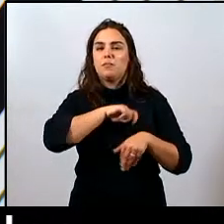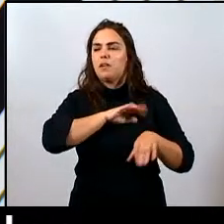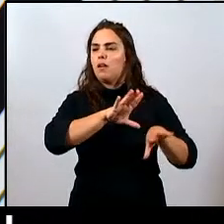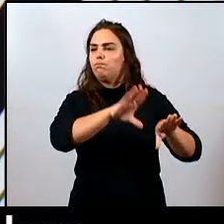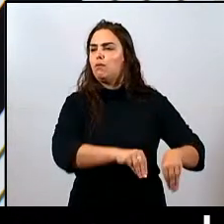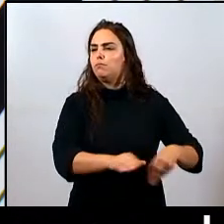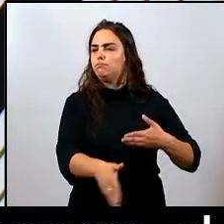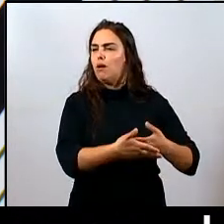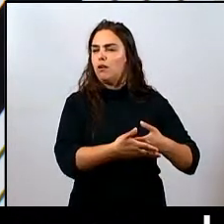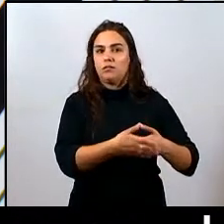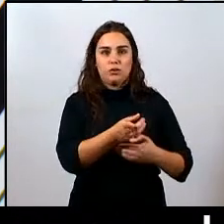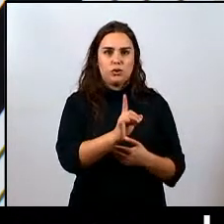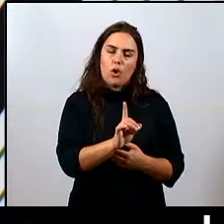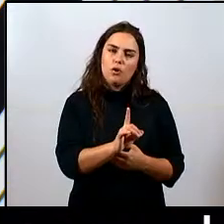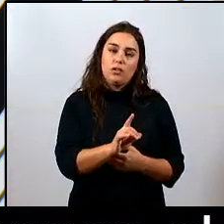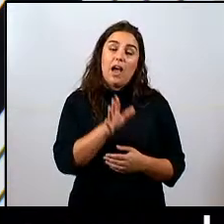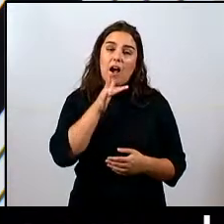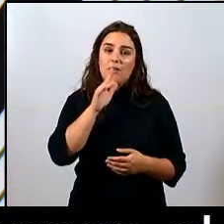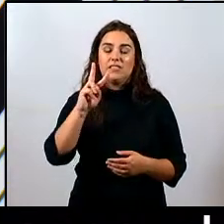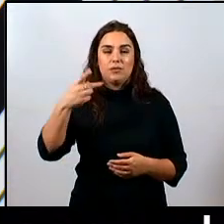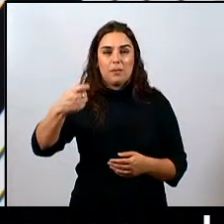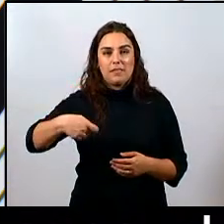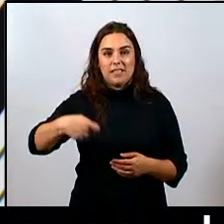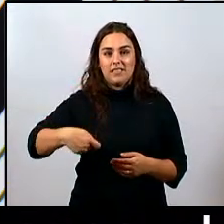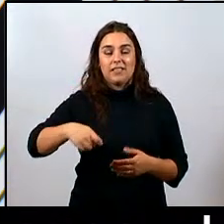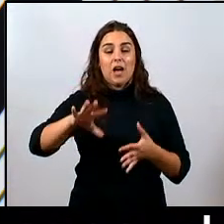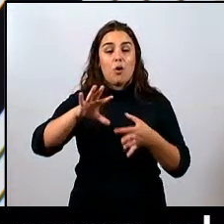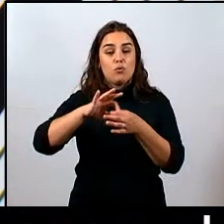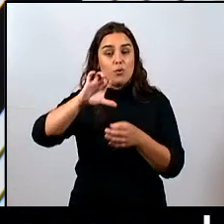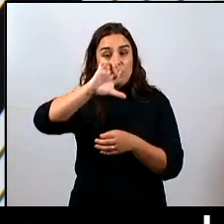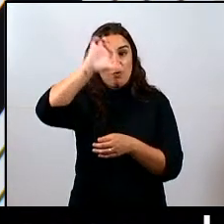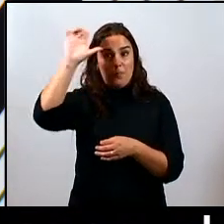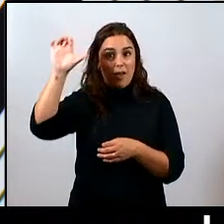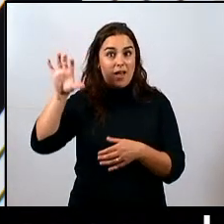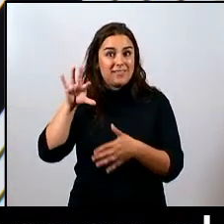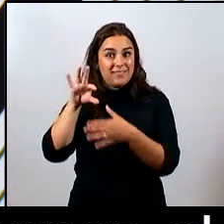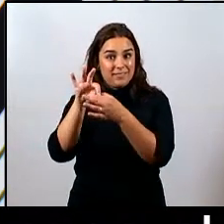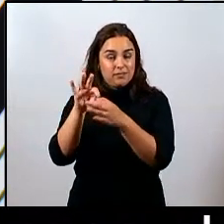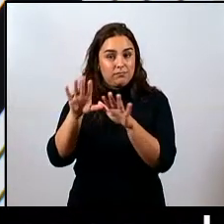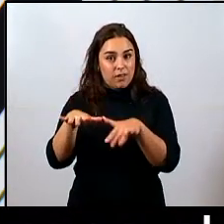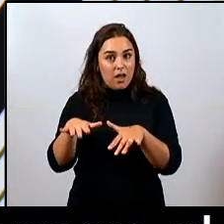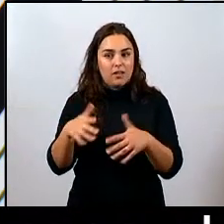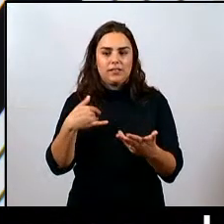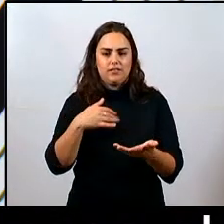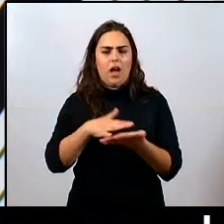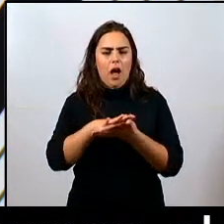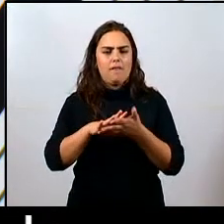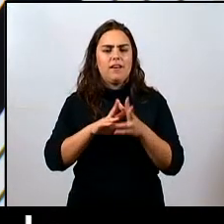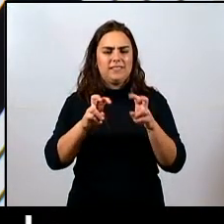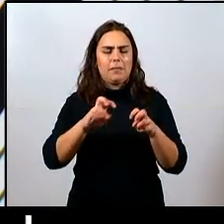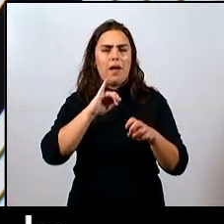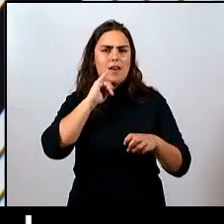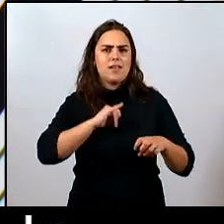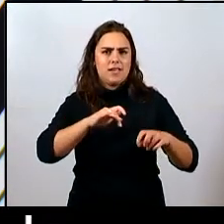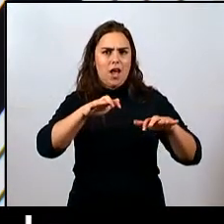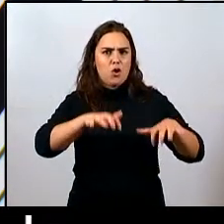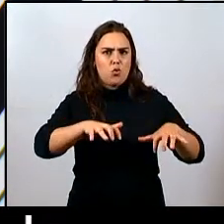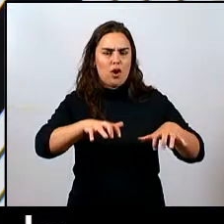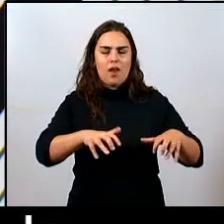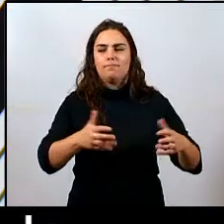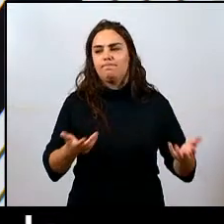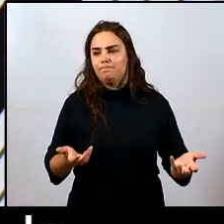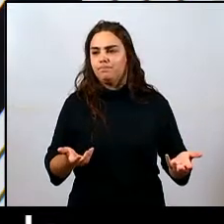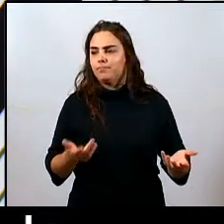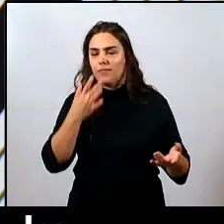Y ahora que su vicepresidenta está en la Unión Europea y que habla sin tapujos de la energía nuclear, algo que es de sentido